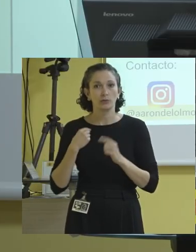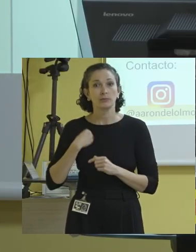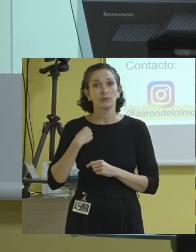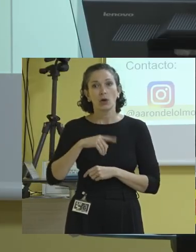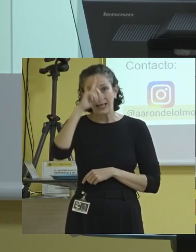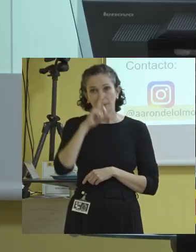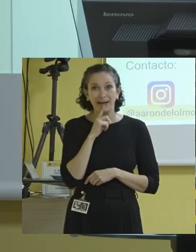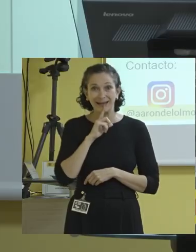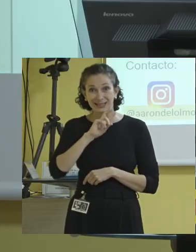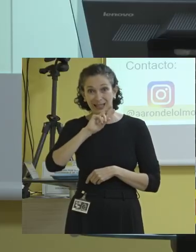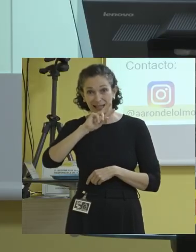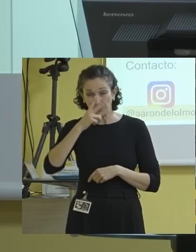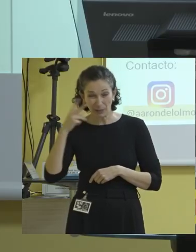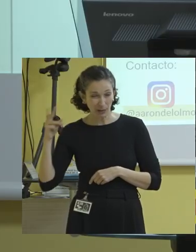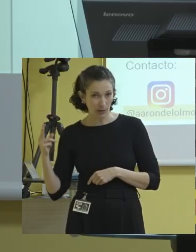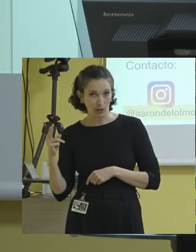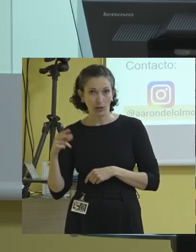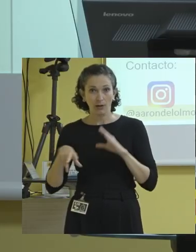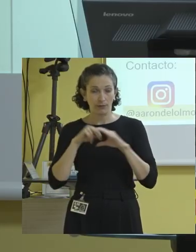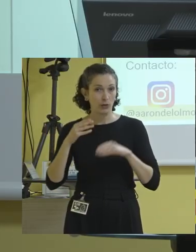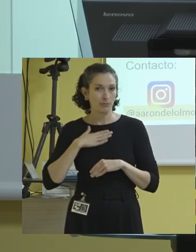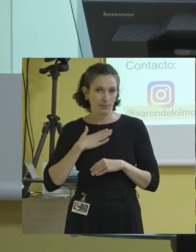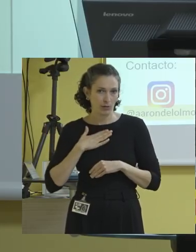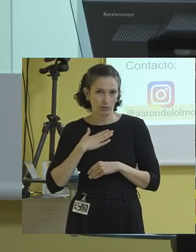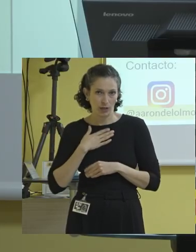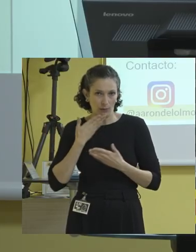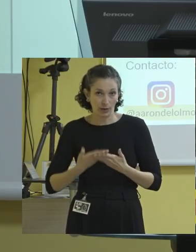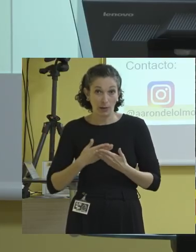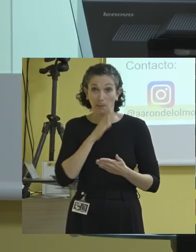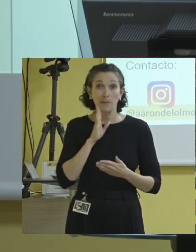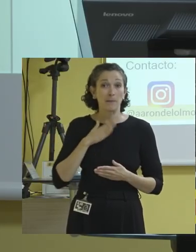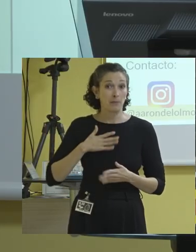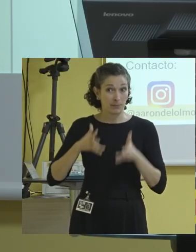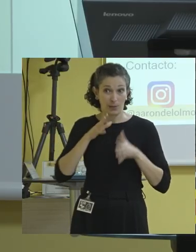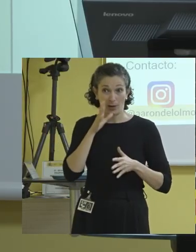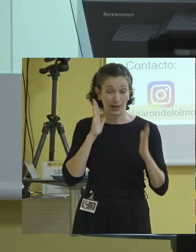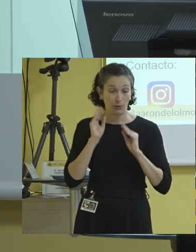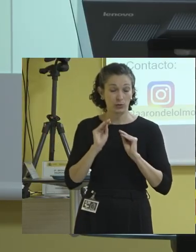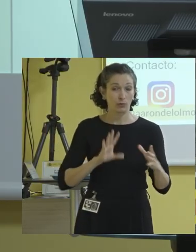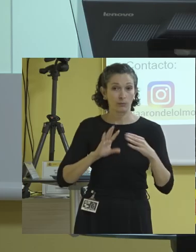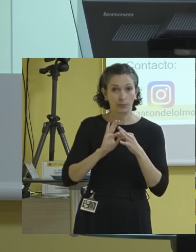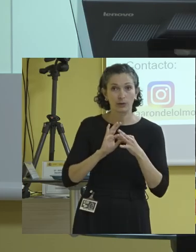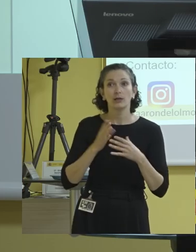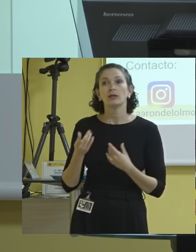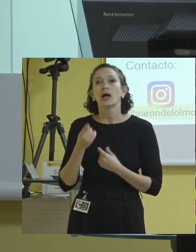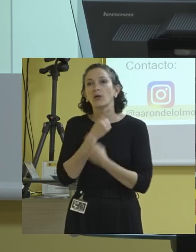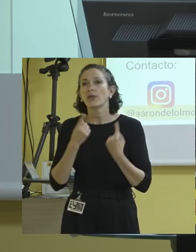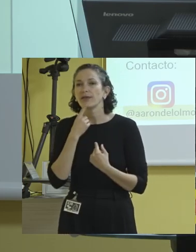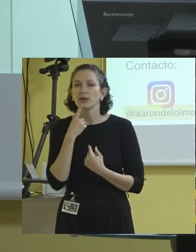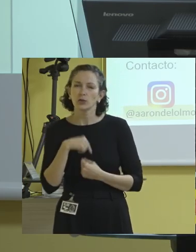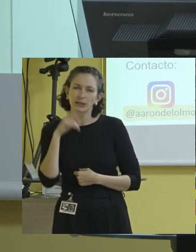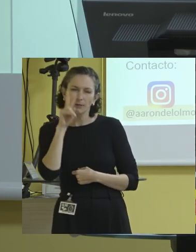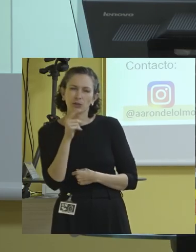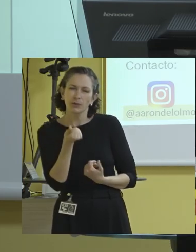imágenes. Mis vídeos son un bodrio, a mi madre le encantan, normal, son de su época, pero tú te vas a gente joven y dices, Aarón, yo te he visto, pero te aguanta un poquito, ¿vale? O me